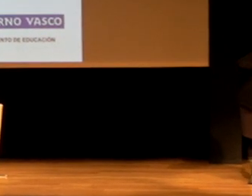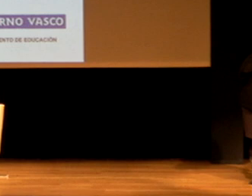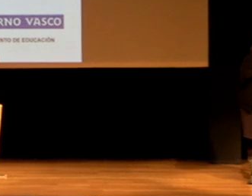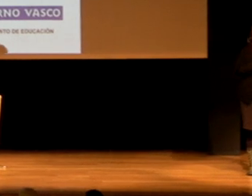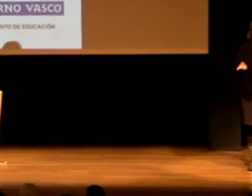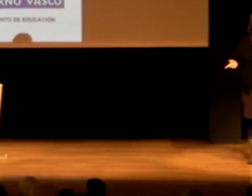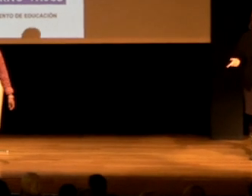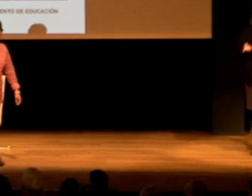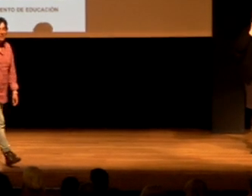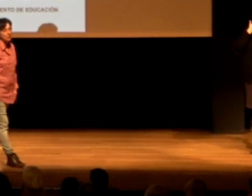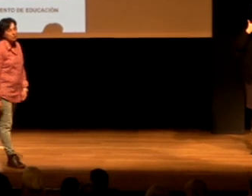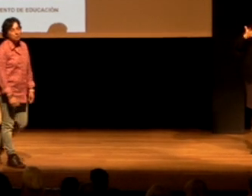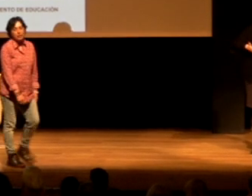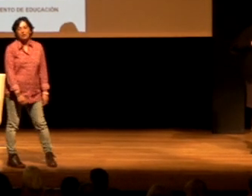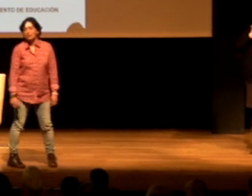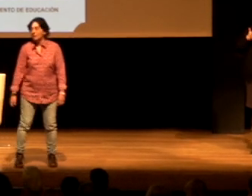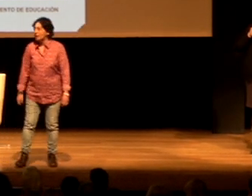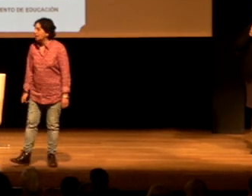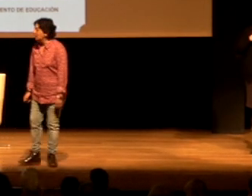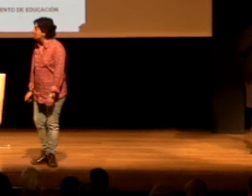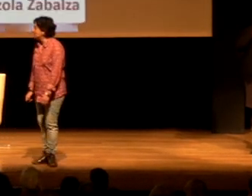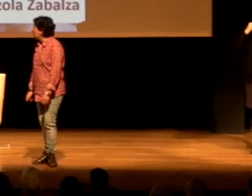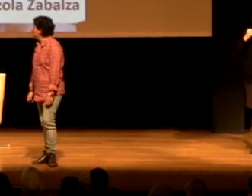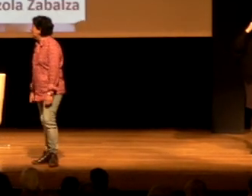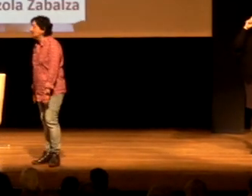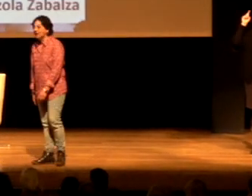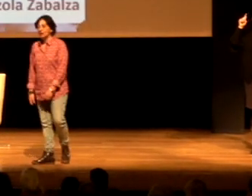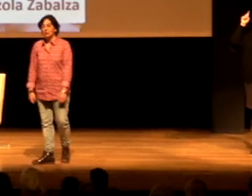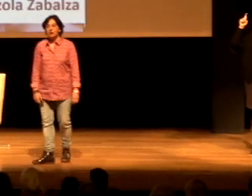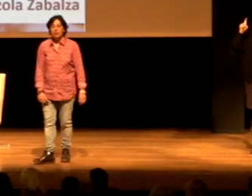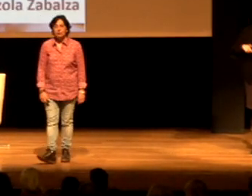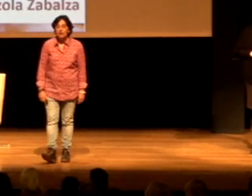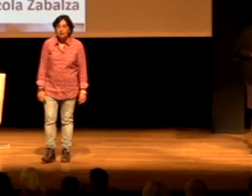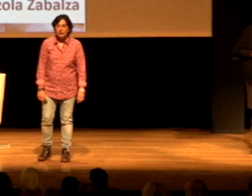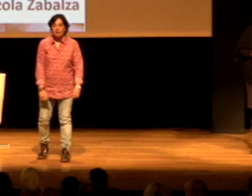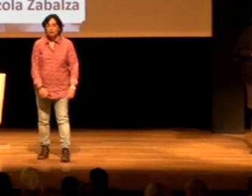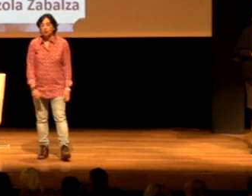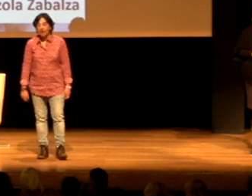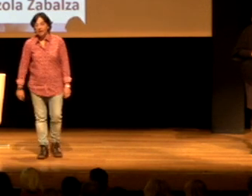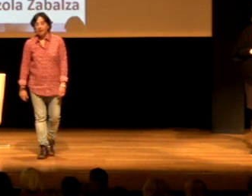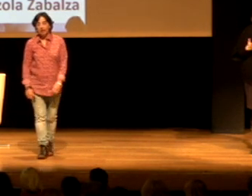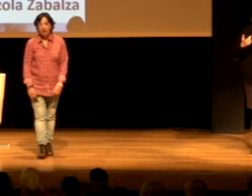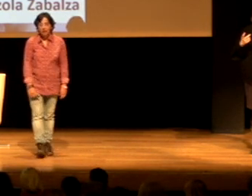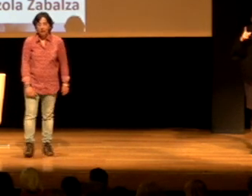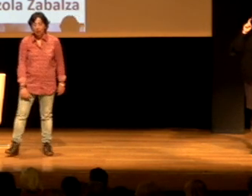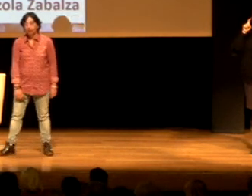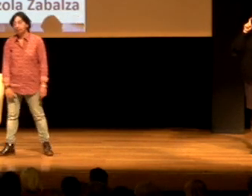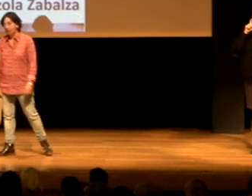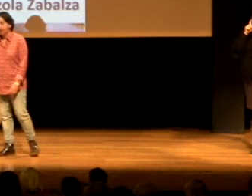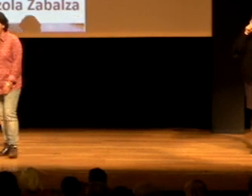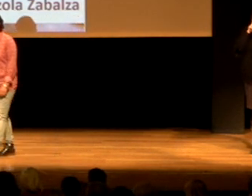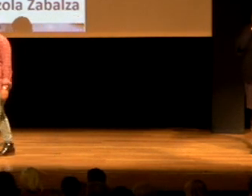euskadi es maestra de coeducación es tan maestra de coeducación que en euskadi nació vivió